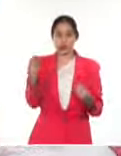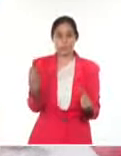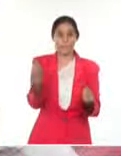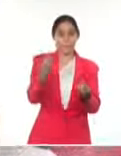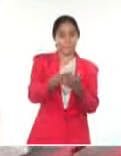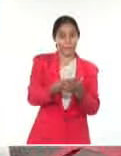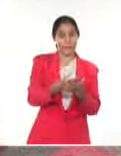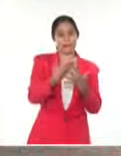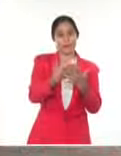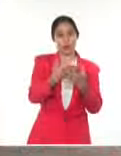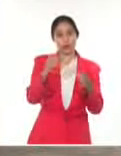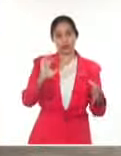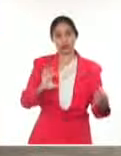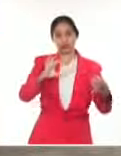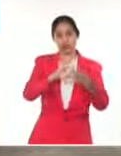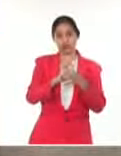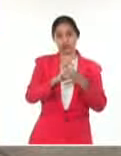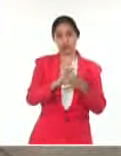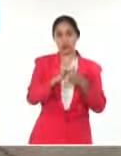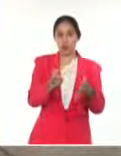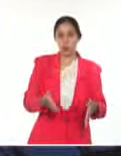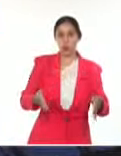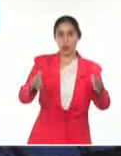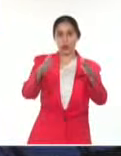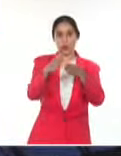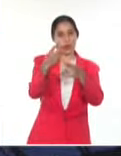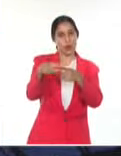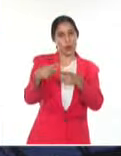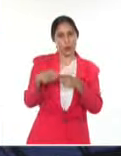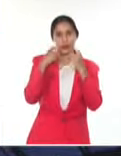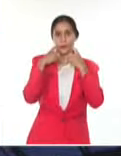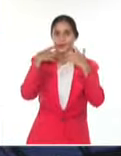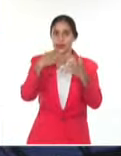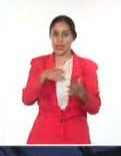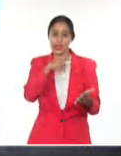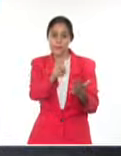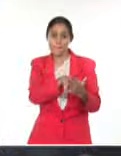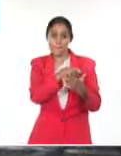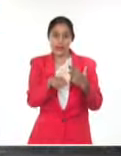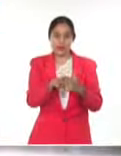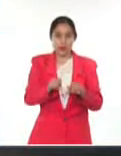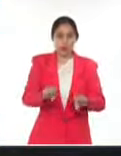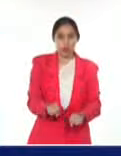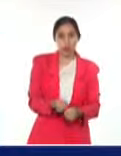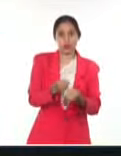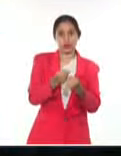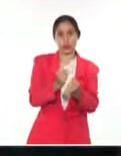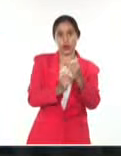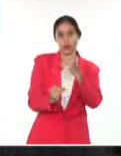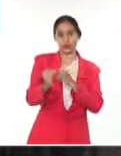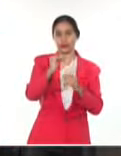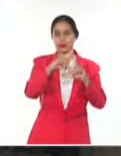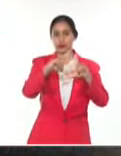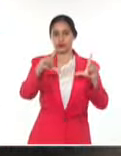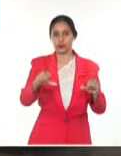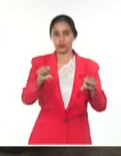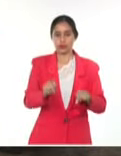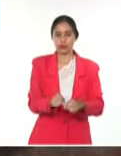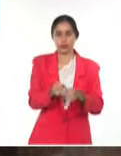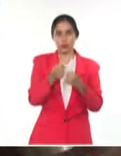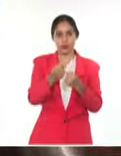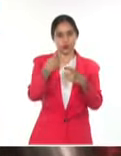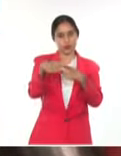comercializa. La producción continua. Sobresalen la planificación, el control y conceptos de ahorro de